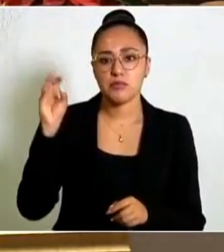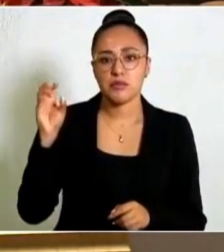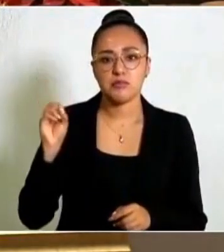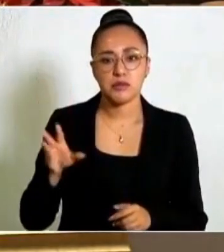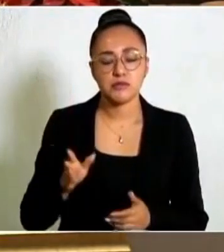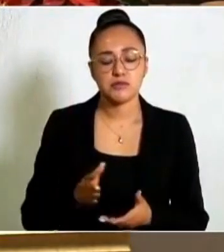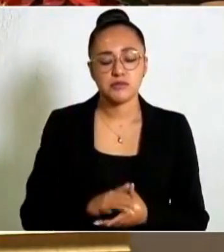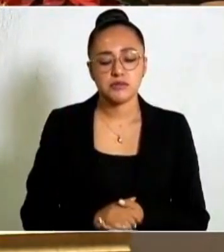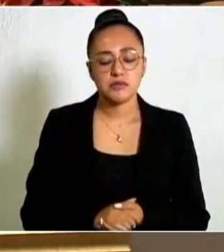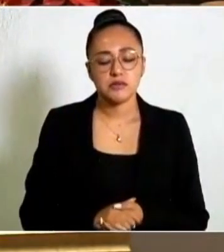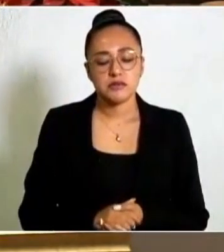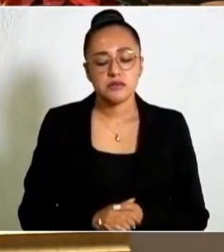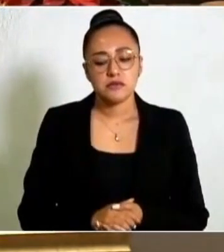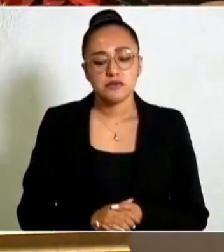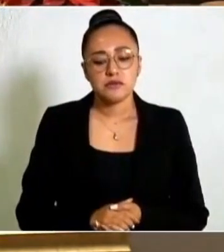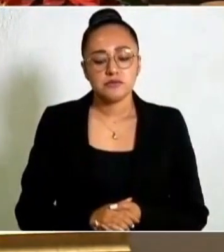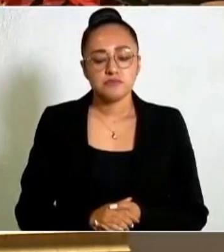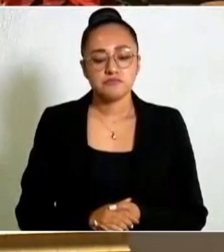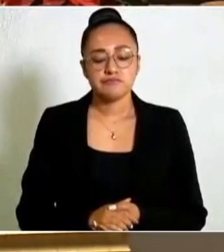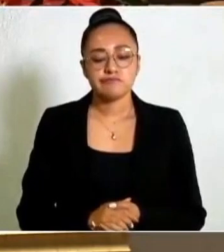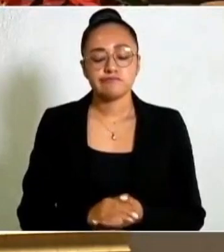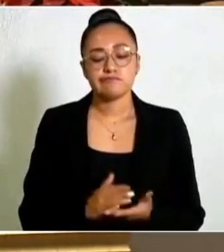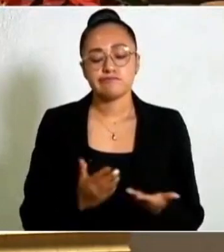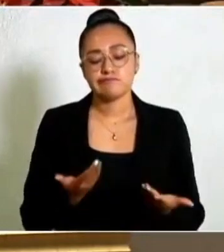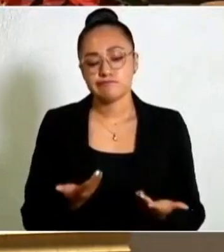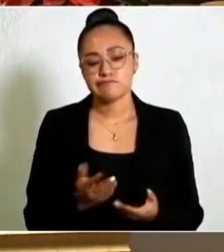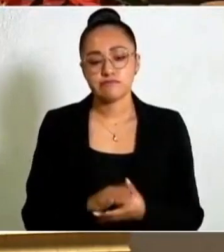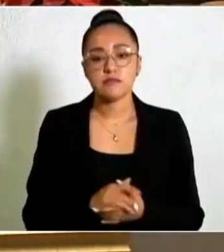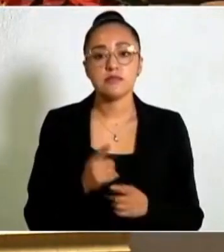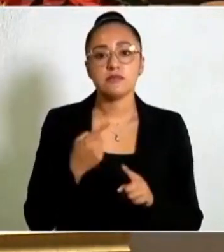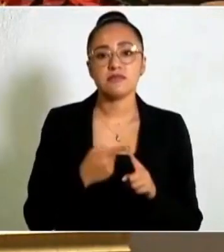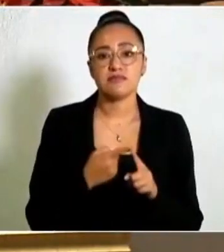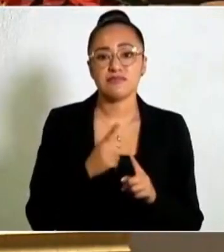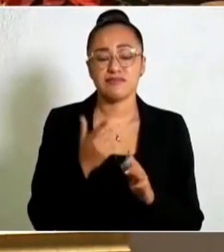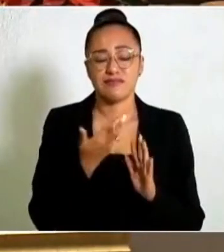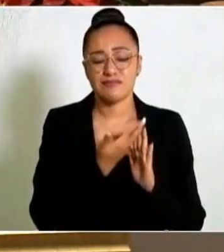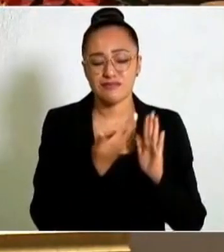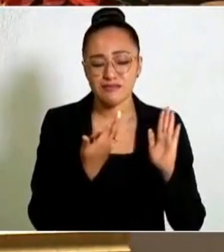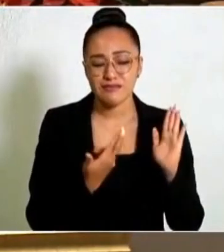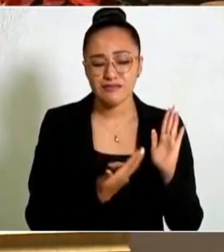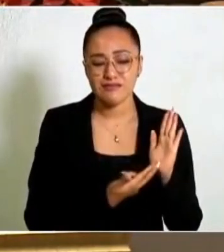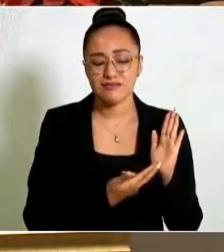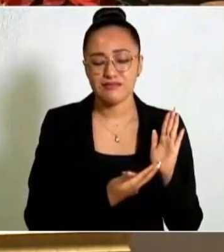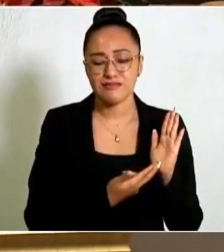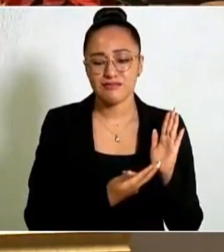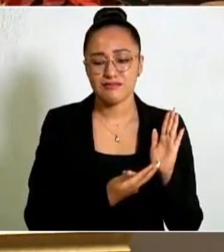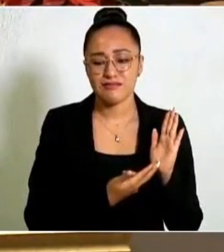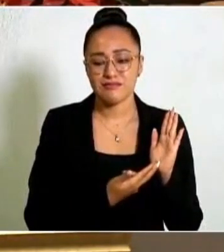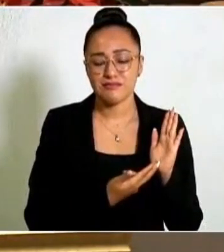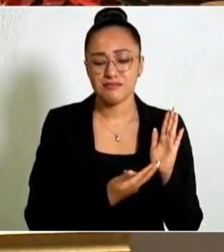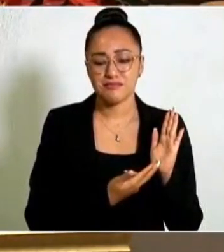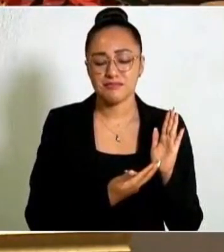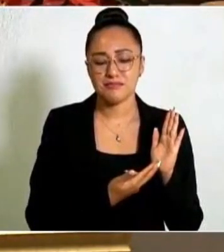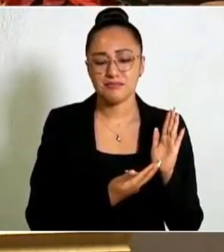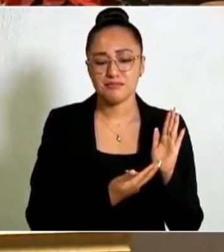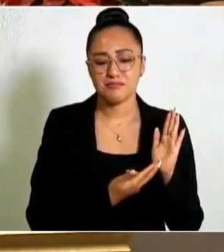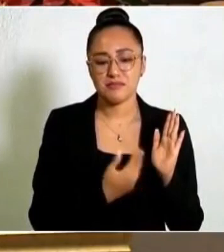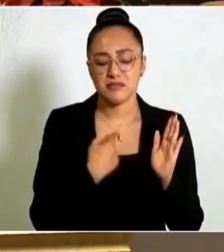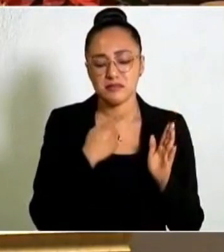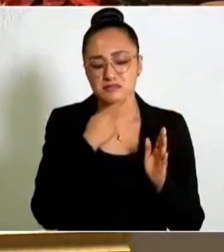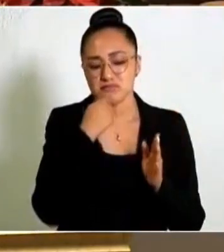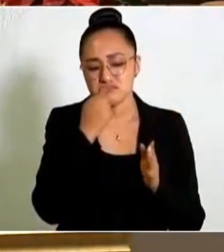y si bien las medidas que tomamos fue preservar nos